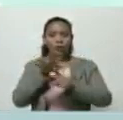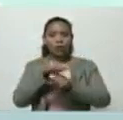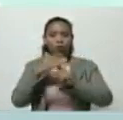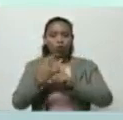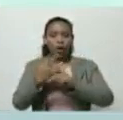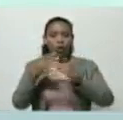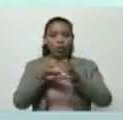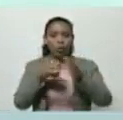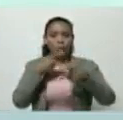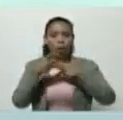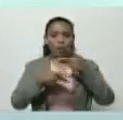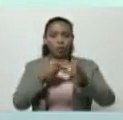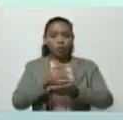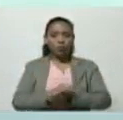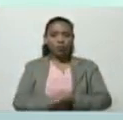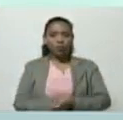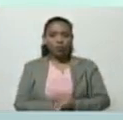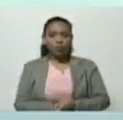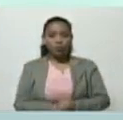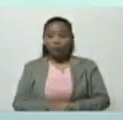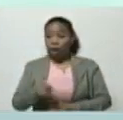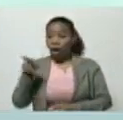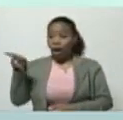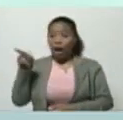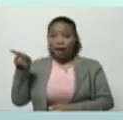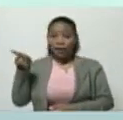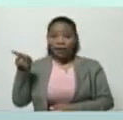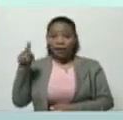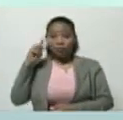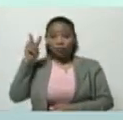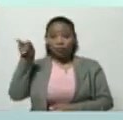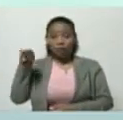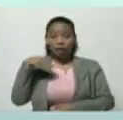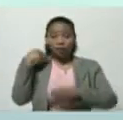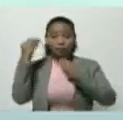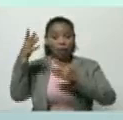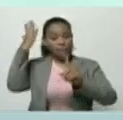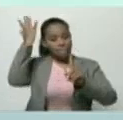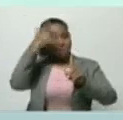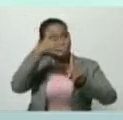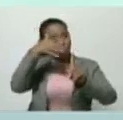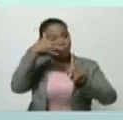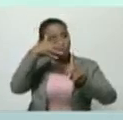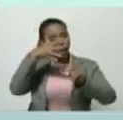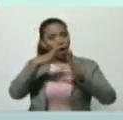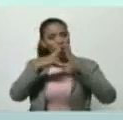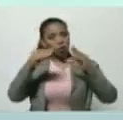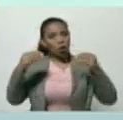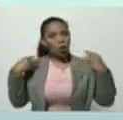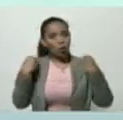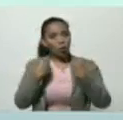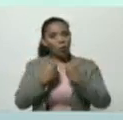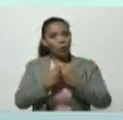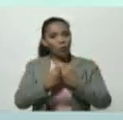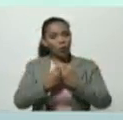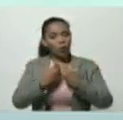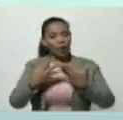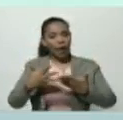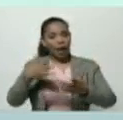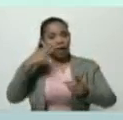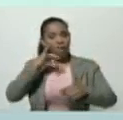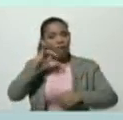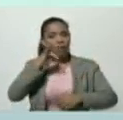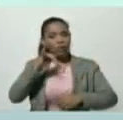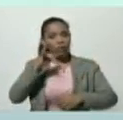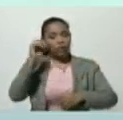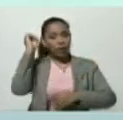del partido, y allí hemos adiestrado y dado instrucciones a todos los compañeros que la información